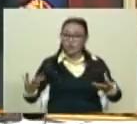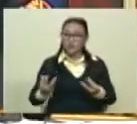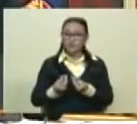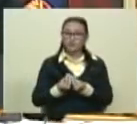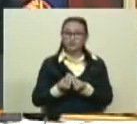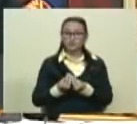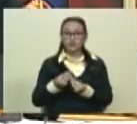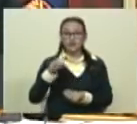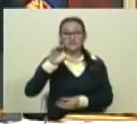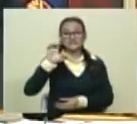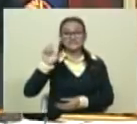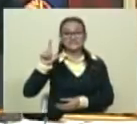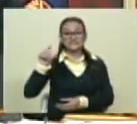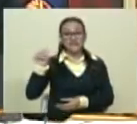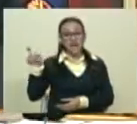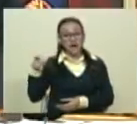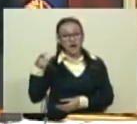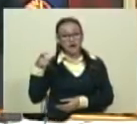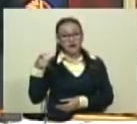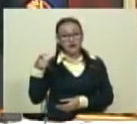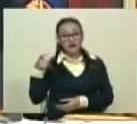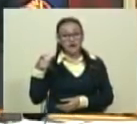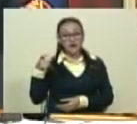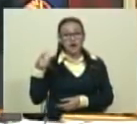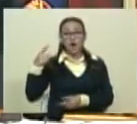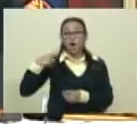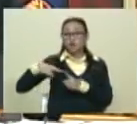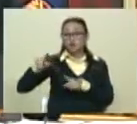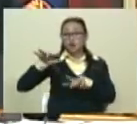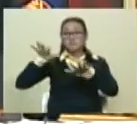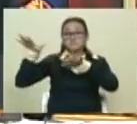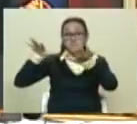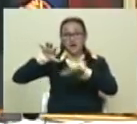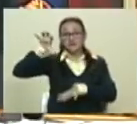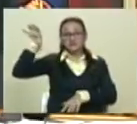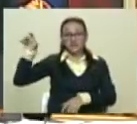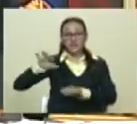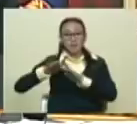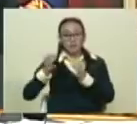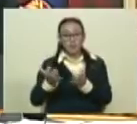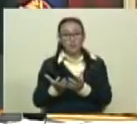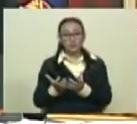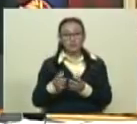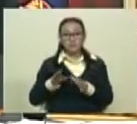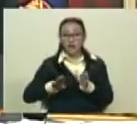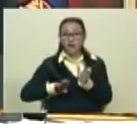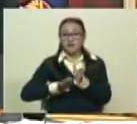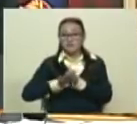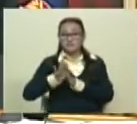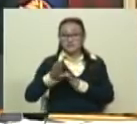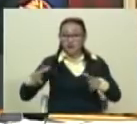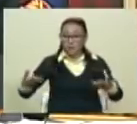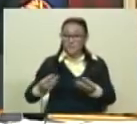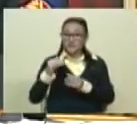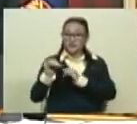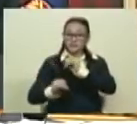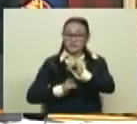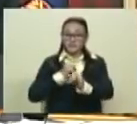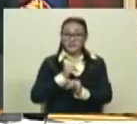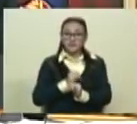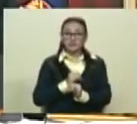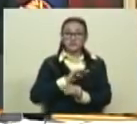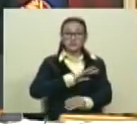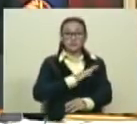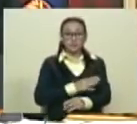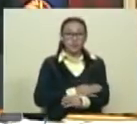la CELAC, países acompañantes del mundo, y podamos avanzar con acompañamiento internacional y el